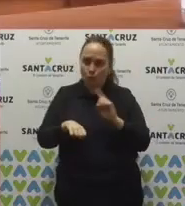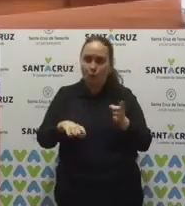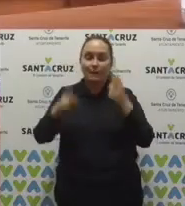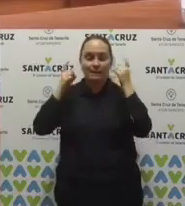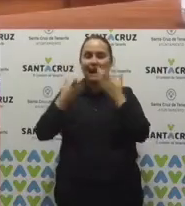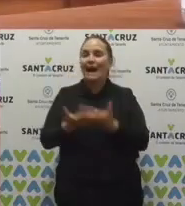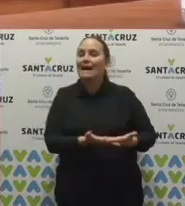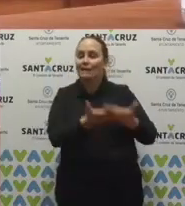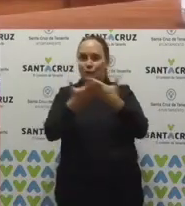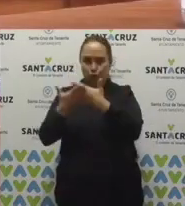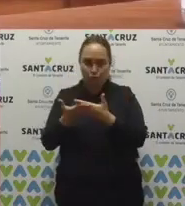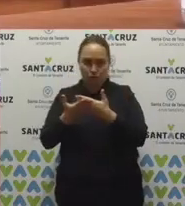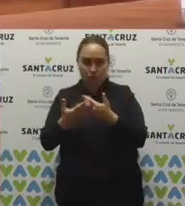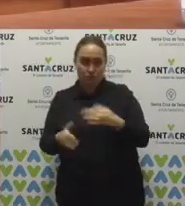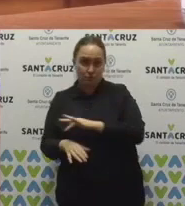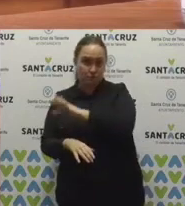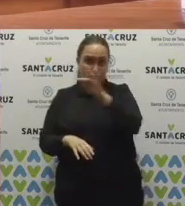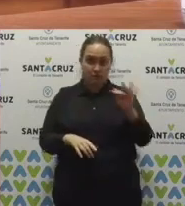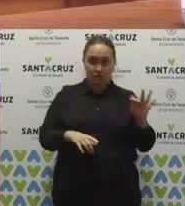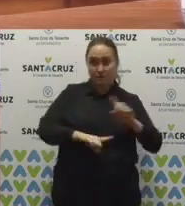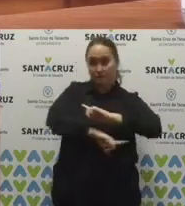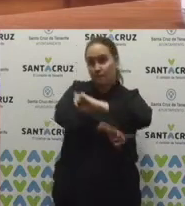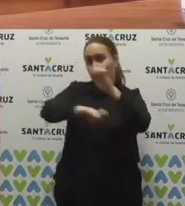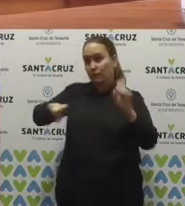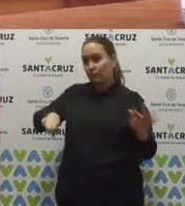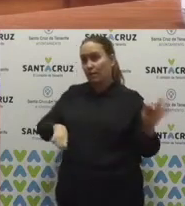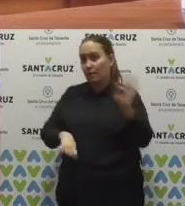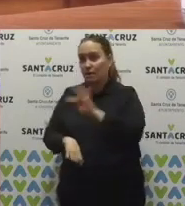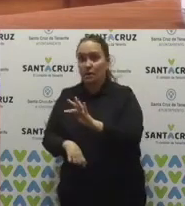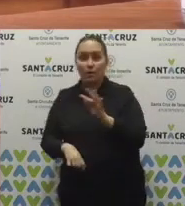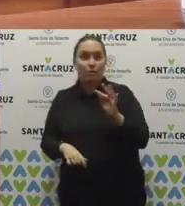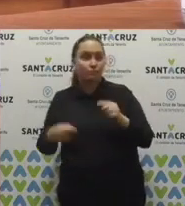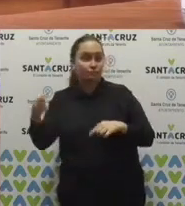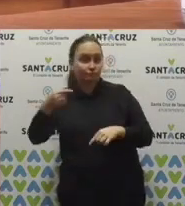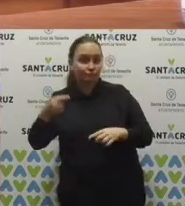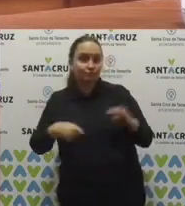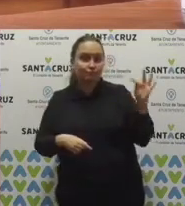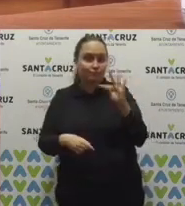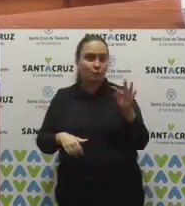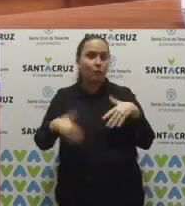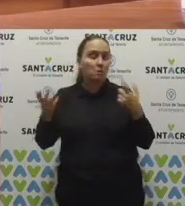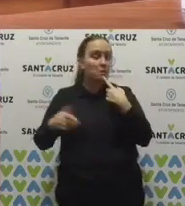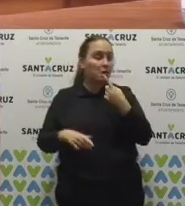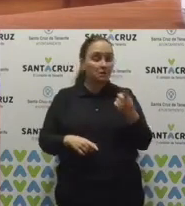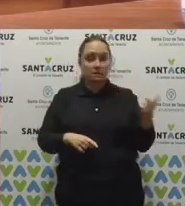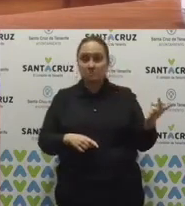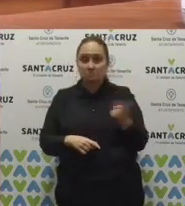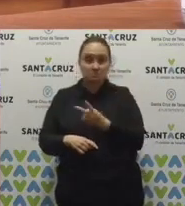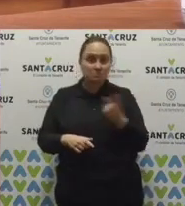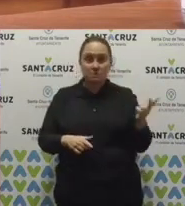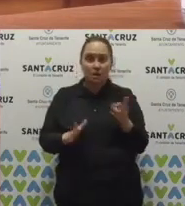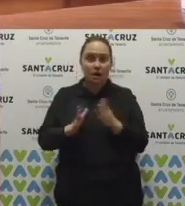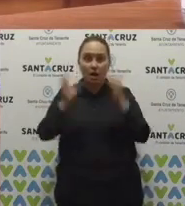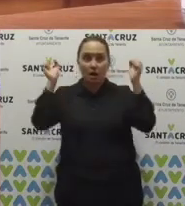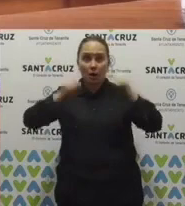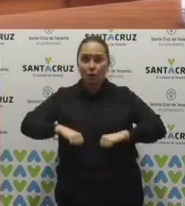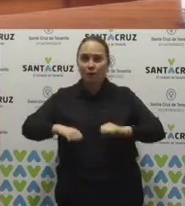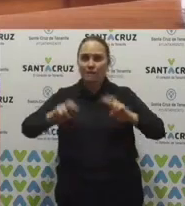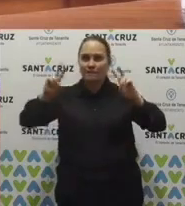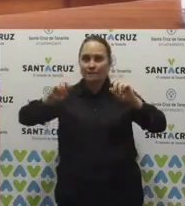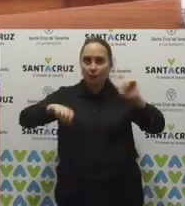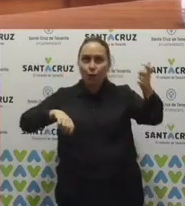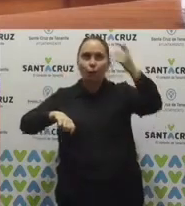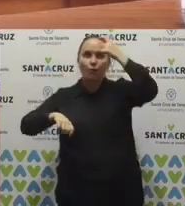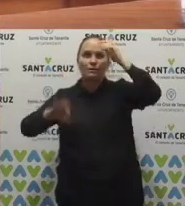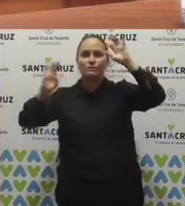en su intervención le apuntaba a los pros y los contras y yo decía si estuviéramos de acuerdo conceptualmente en